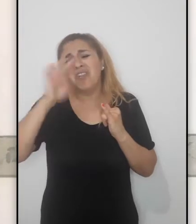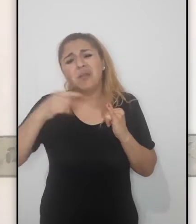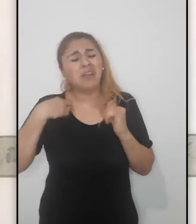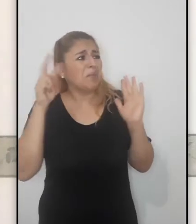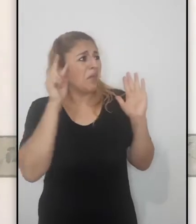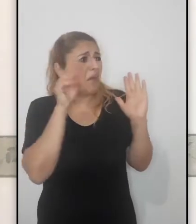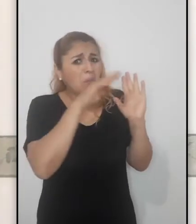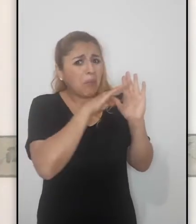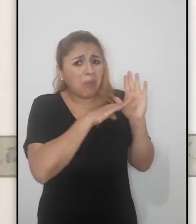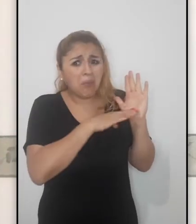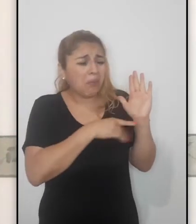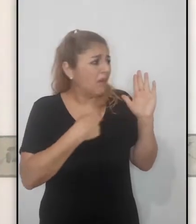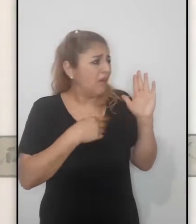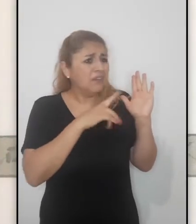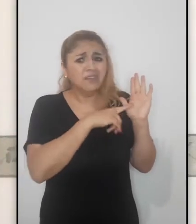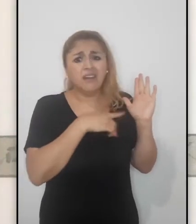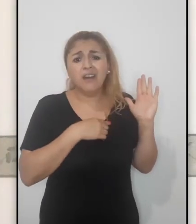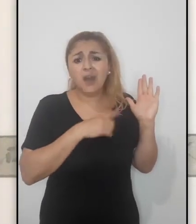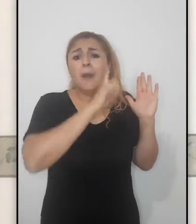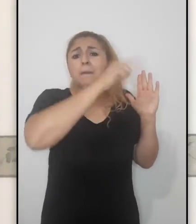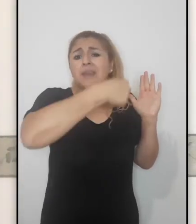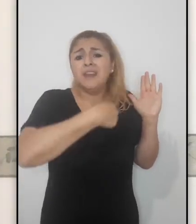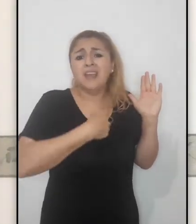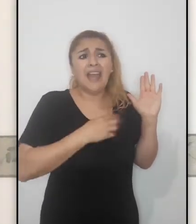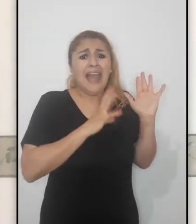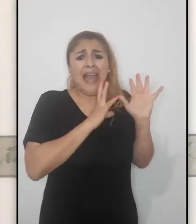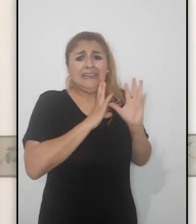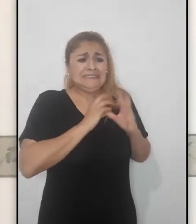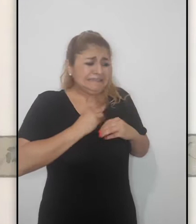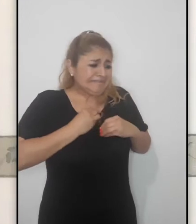lo que es dios y por quién es él en nosotros